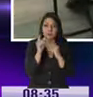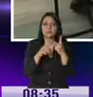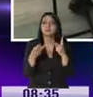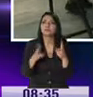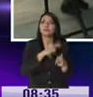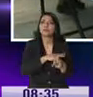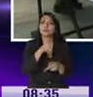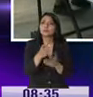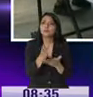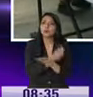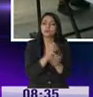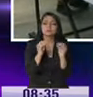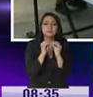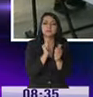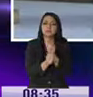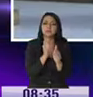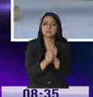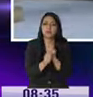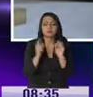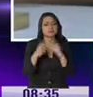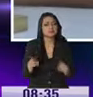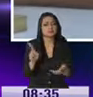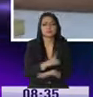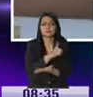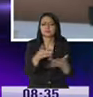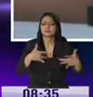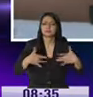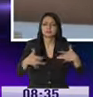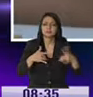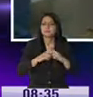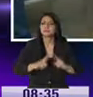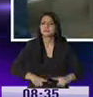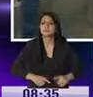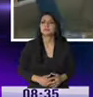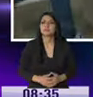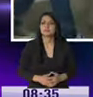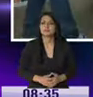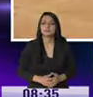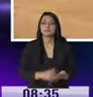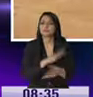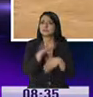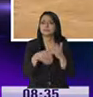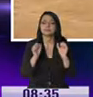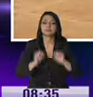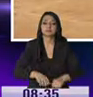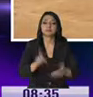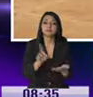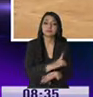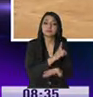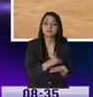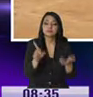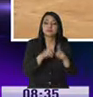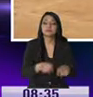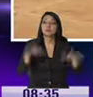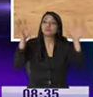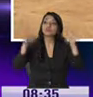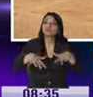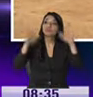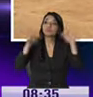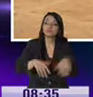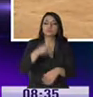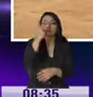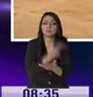quieren un poco más de deporte, o si no hay danza, teatro, en esas casas a ver pega full, de todo. Hay que hacer danza para que San Pedro nos dé por lo menos